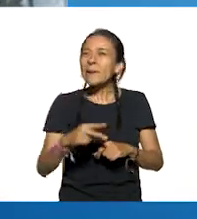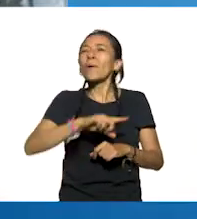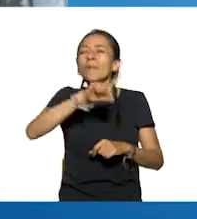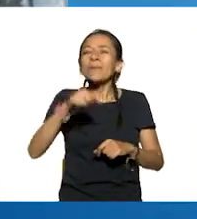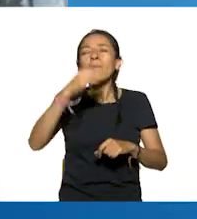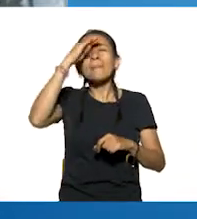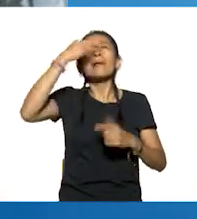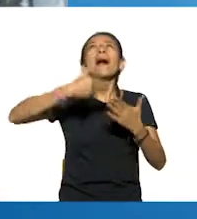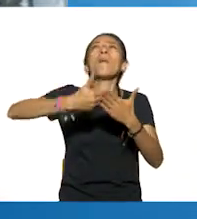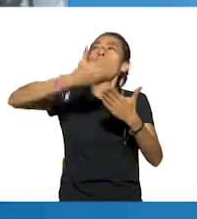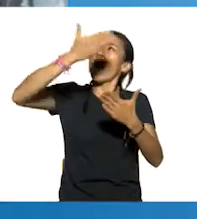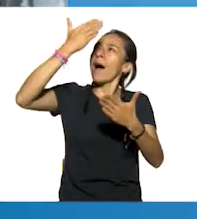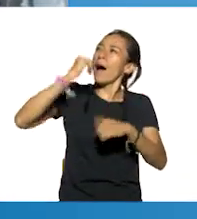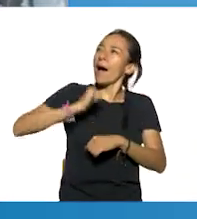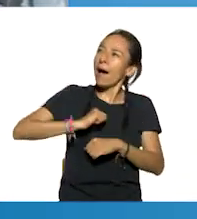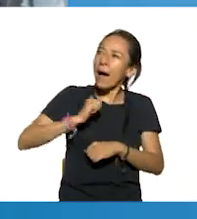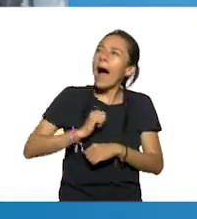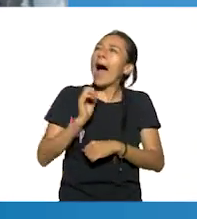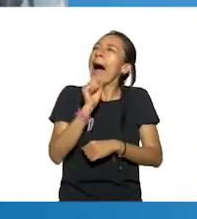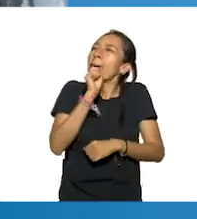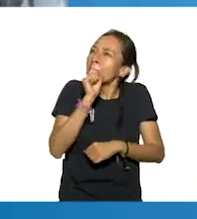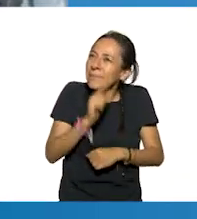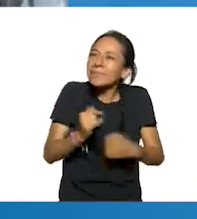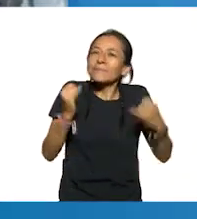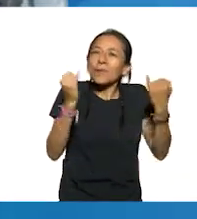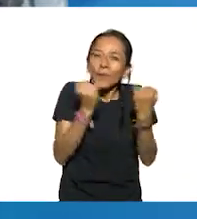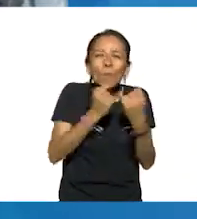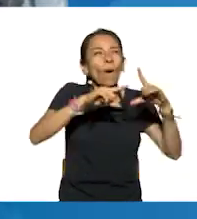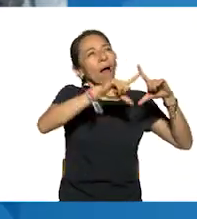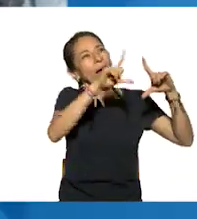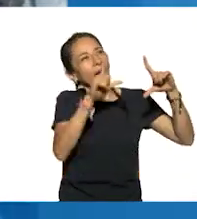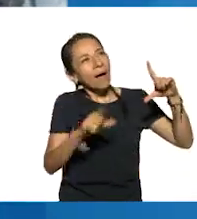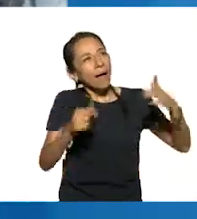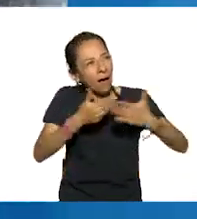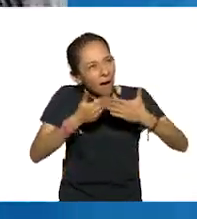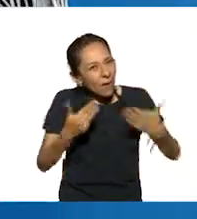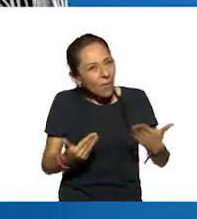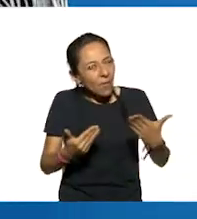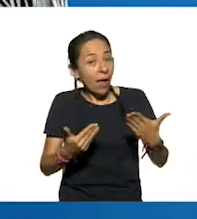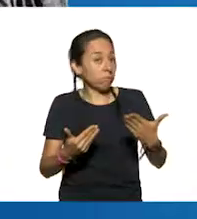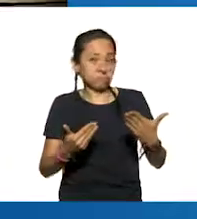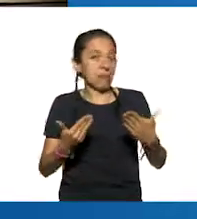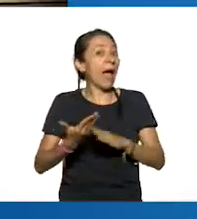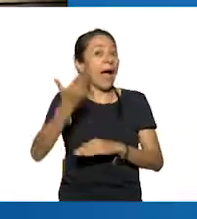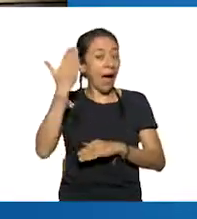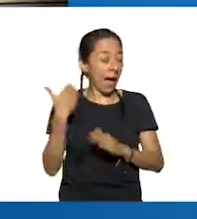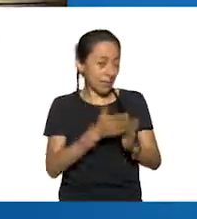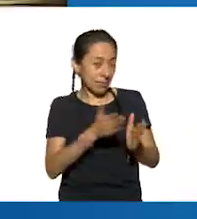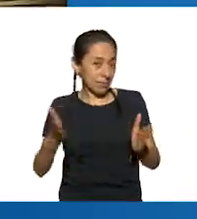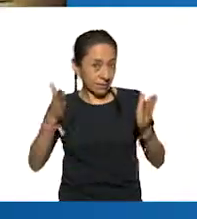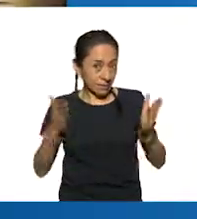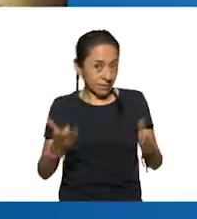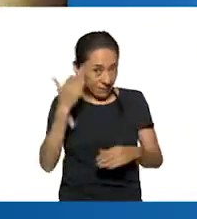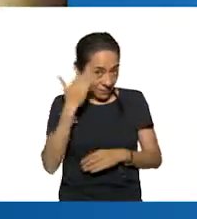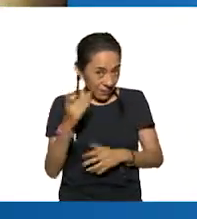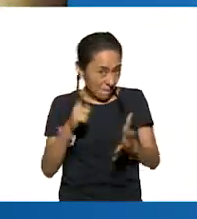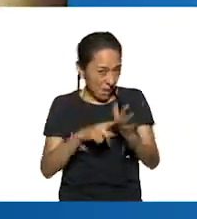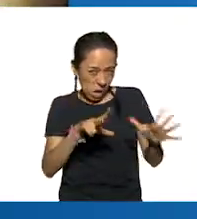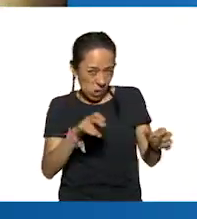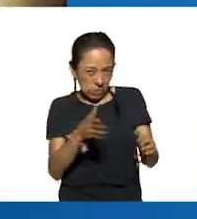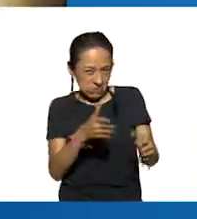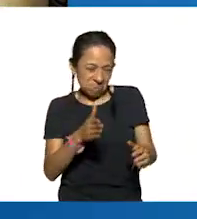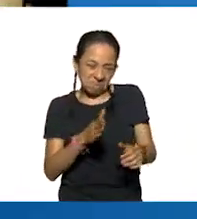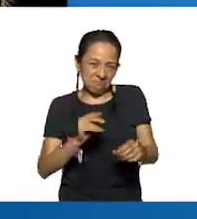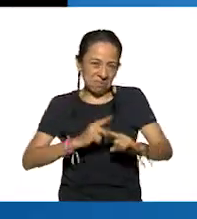existido, como si siempre hubiera sido una nación como la vemos hoy, y en ese momento así no era. Bueno, la iglesia es un factor de